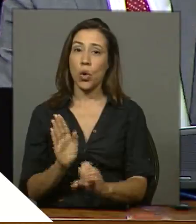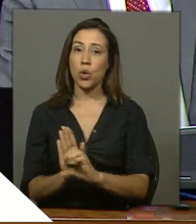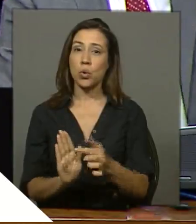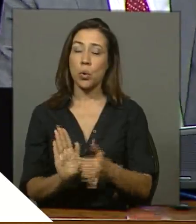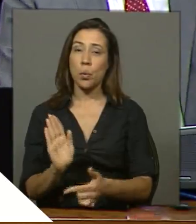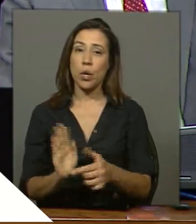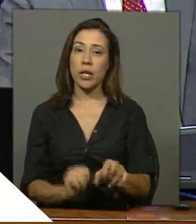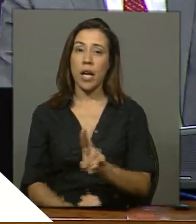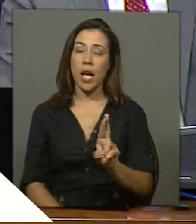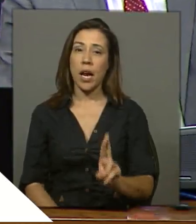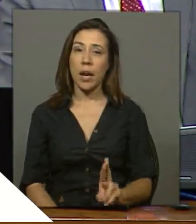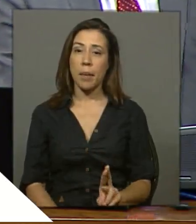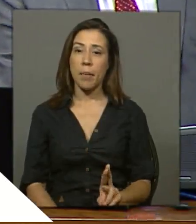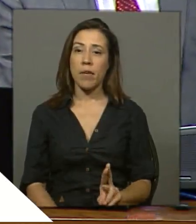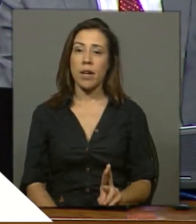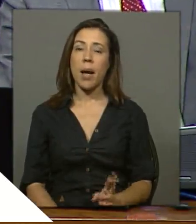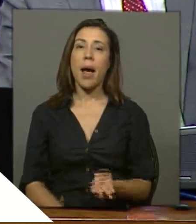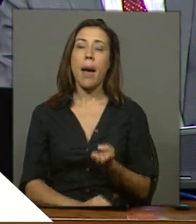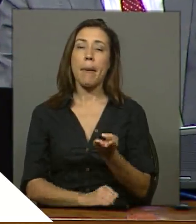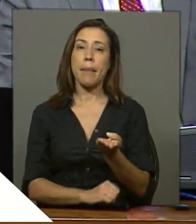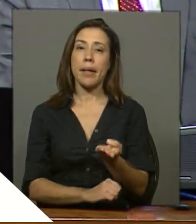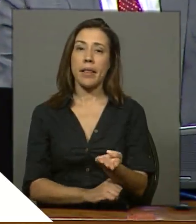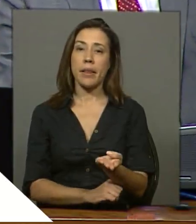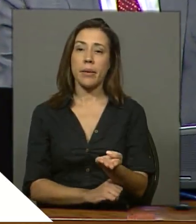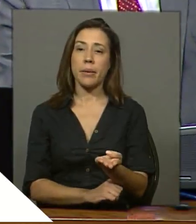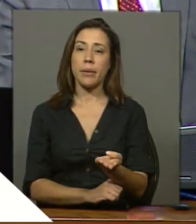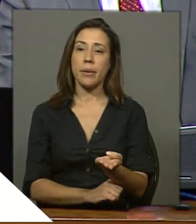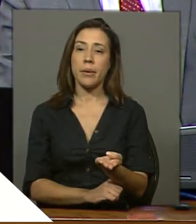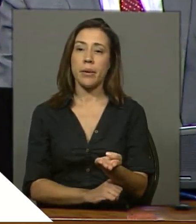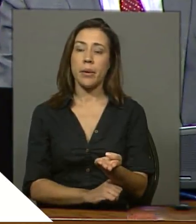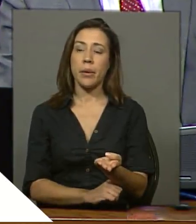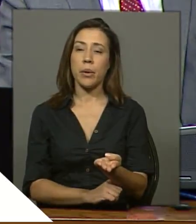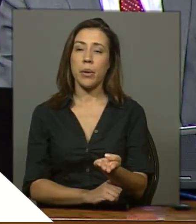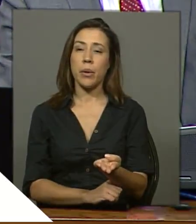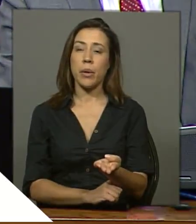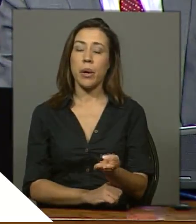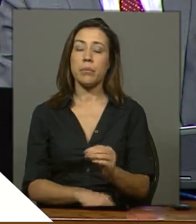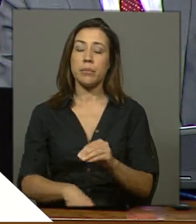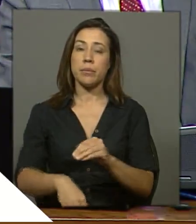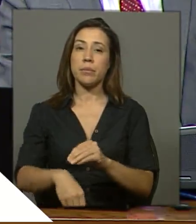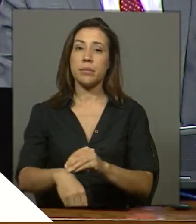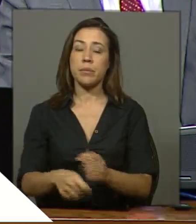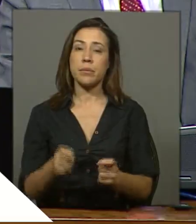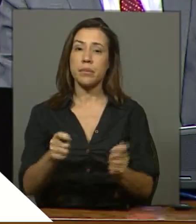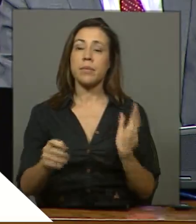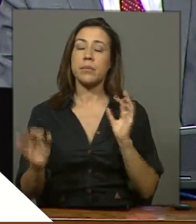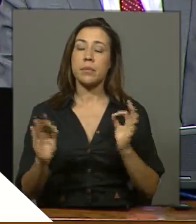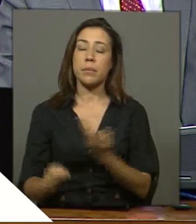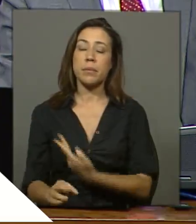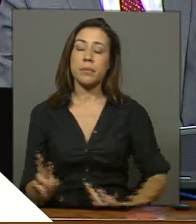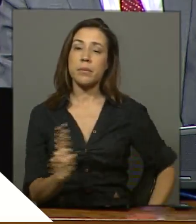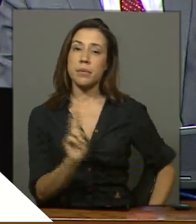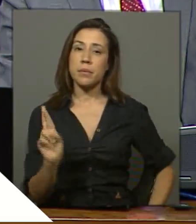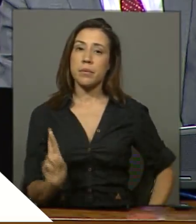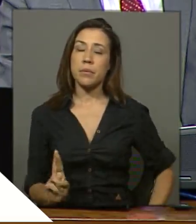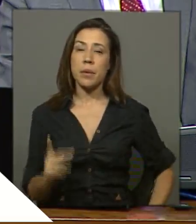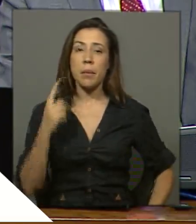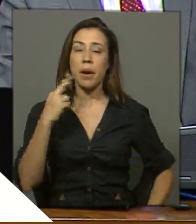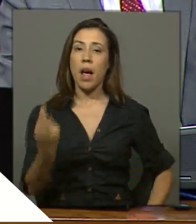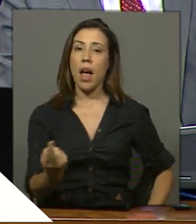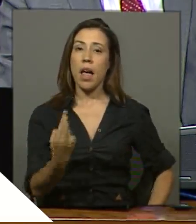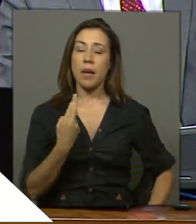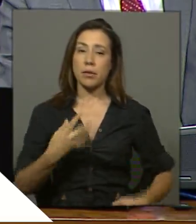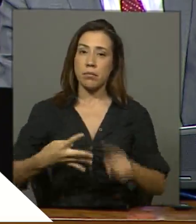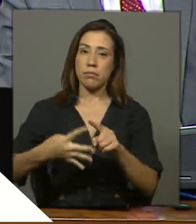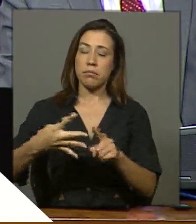política de la República ha solicitado que se oficie a la señora presidenta de la república para Que responda los